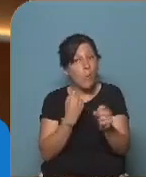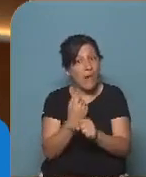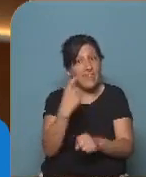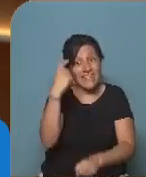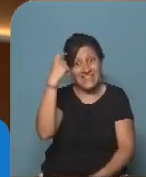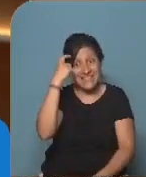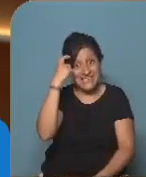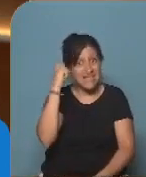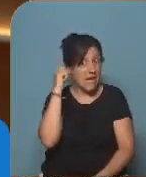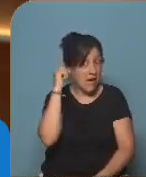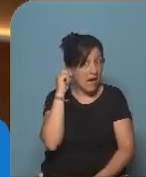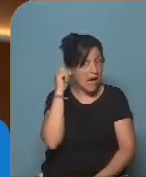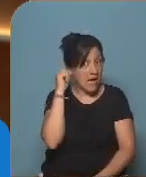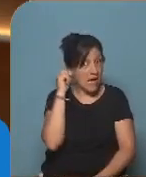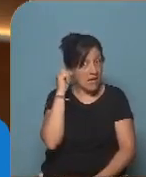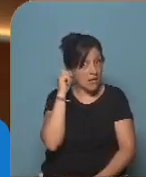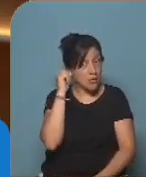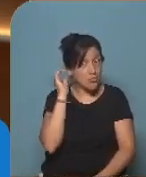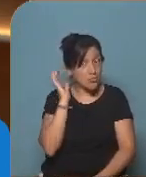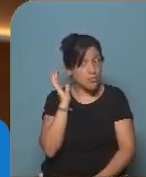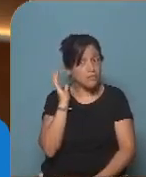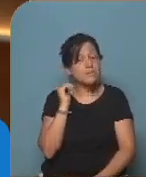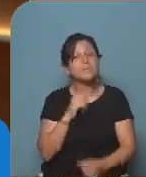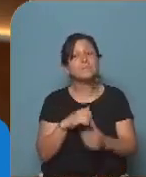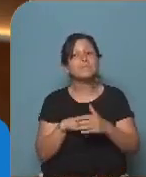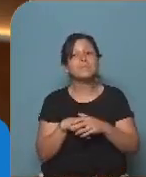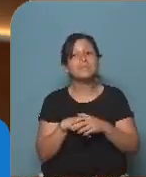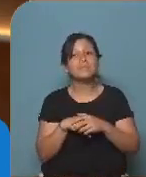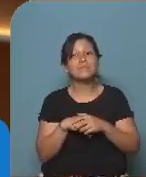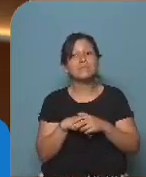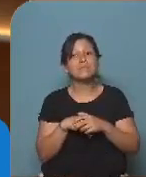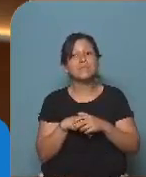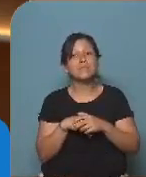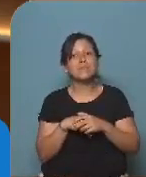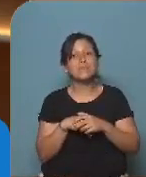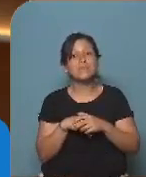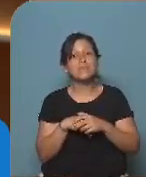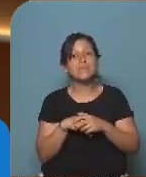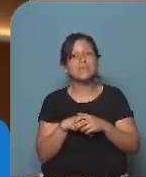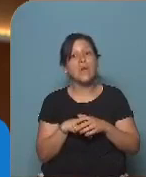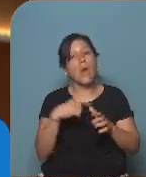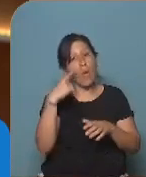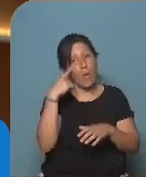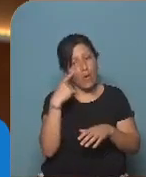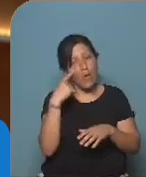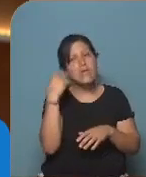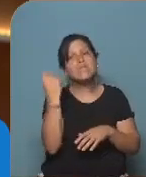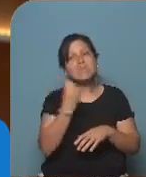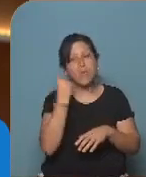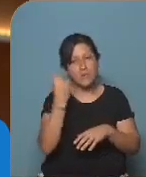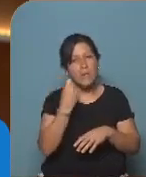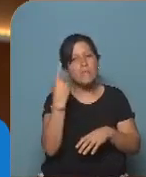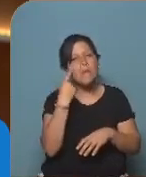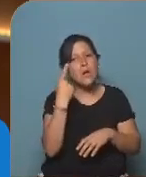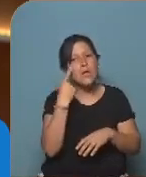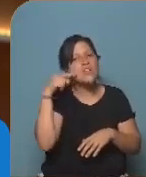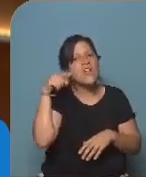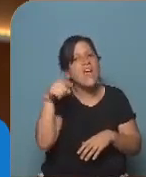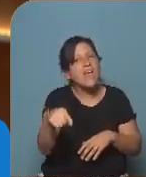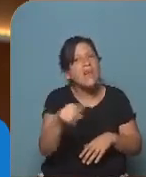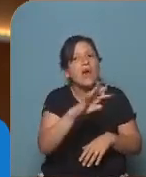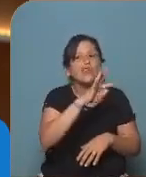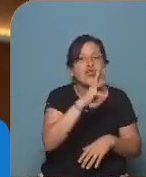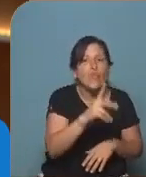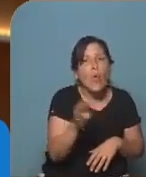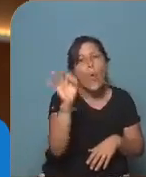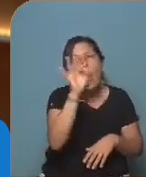años, que además está claro que sobre todo hay que distinguir el tipo de delito que cometió el adolescente. Una